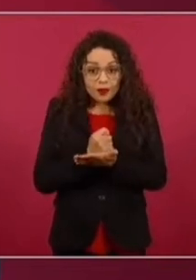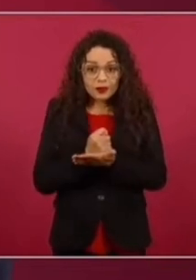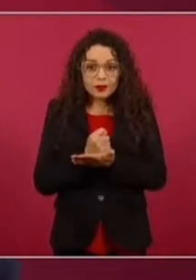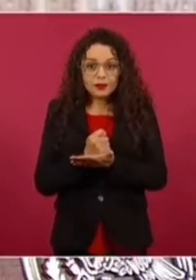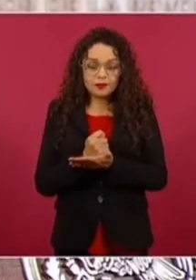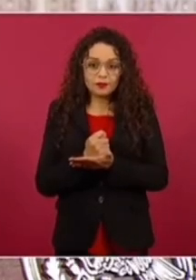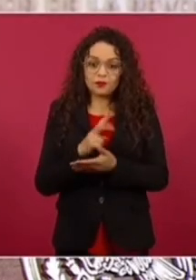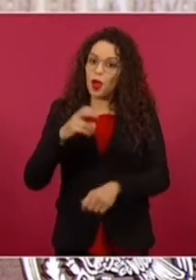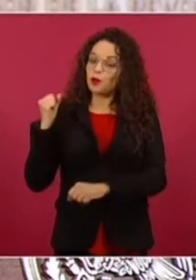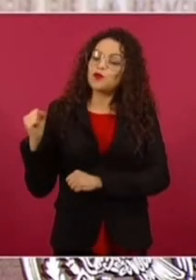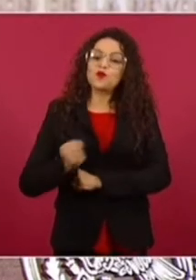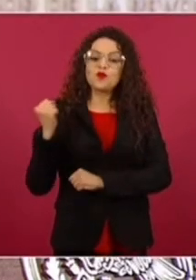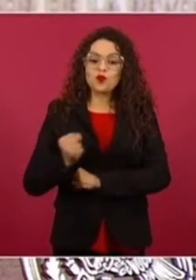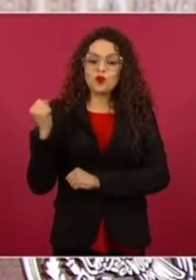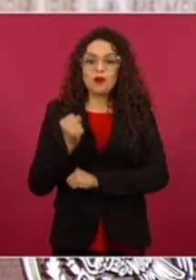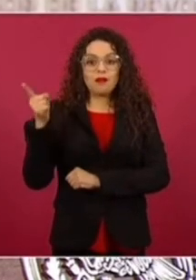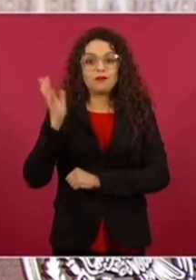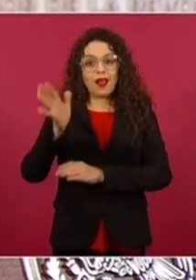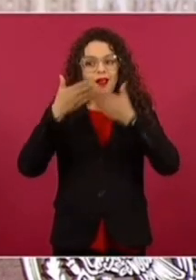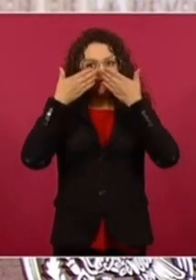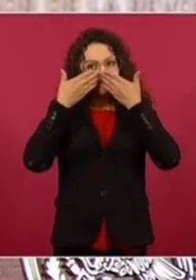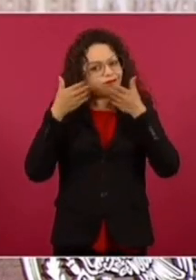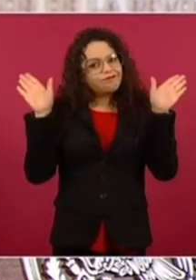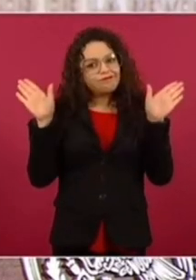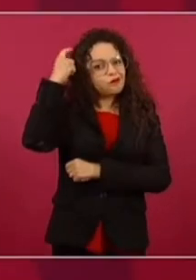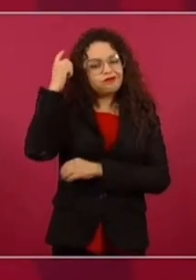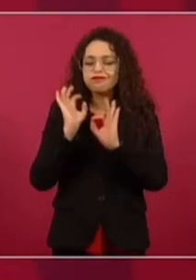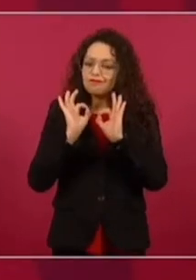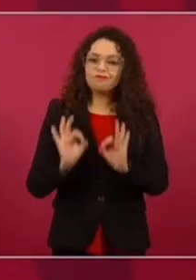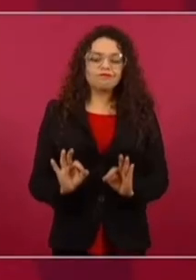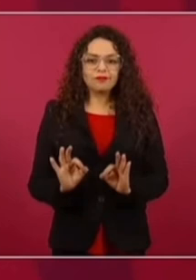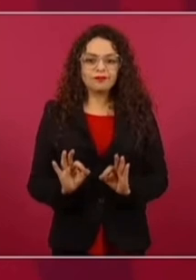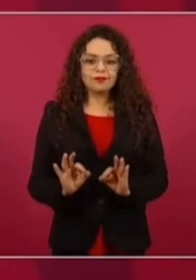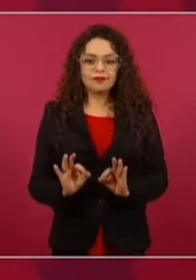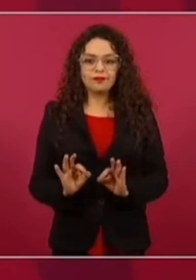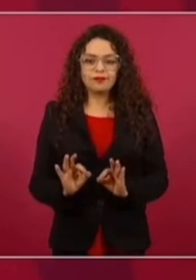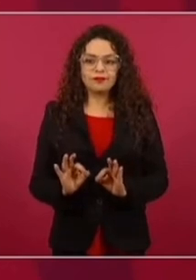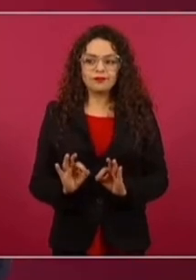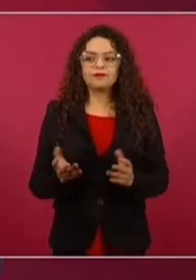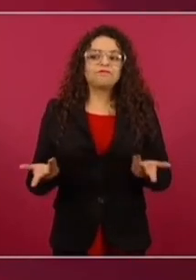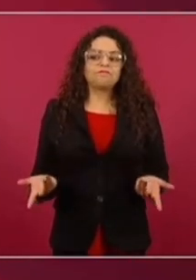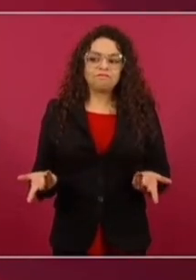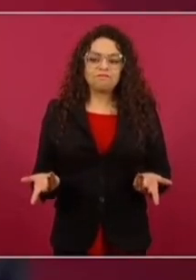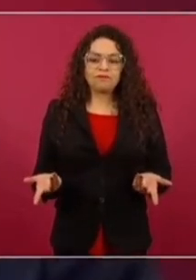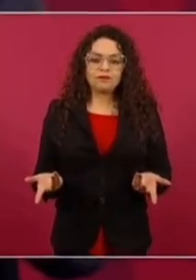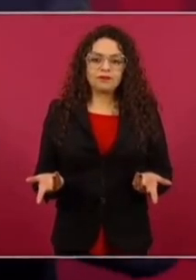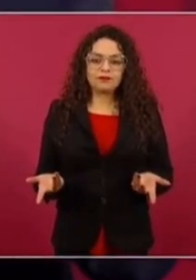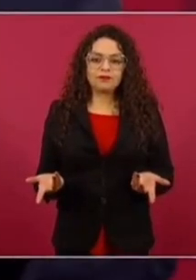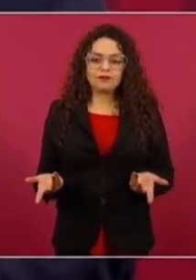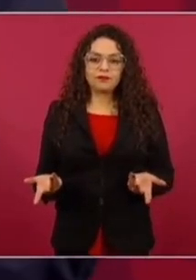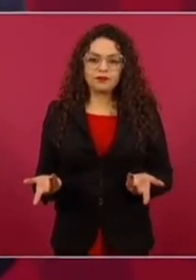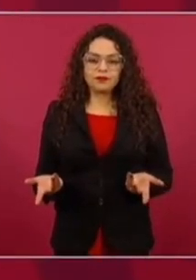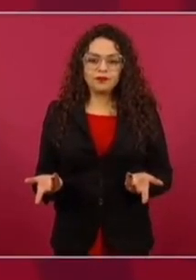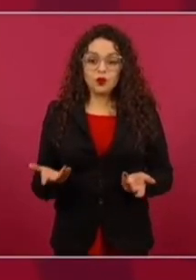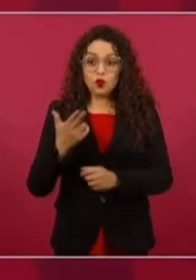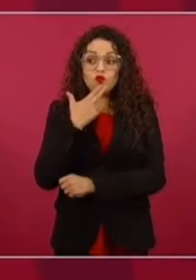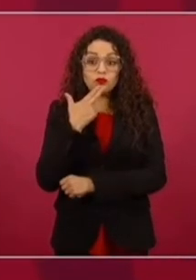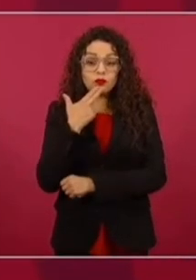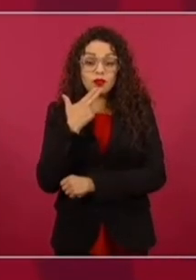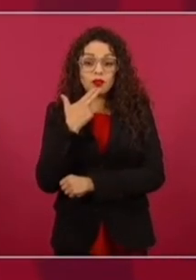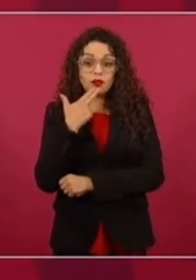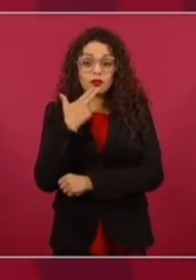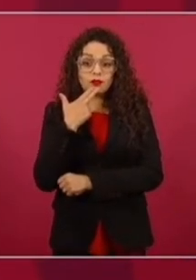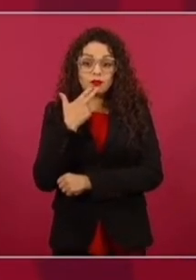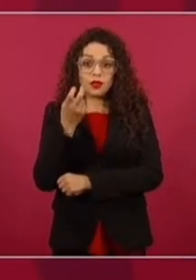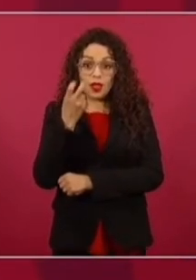afortunadamente, está muy despierta, muy consciente. Entonces, no se puede utilizar